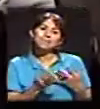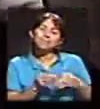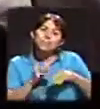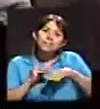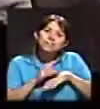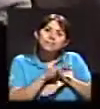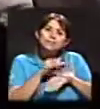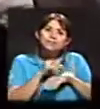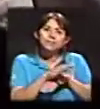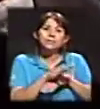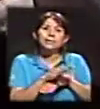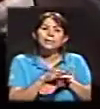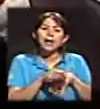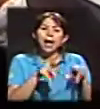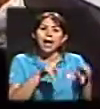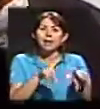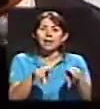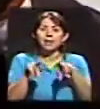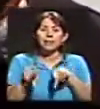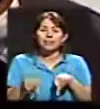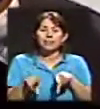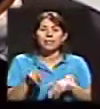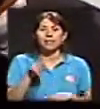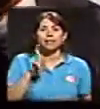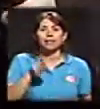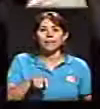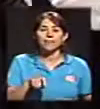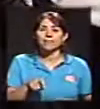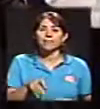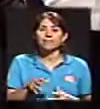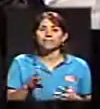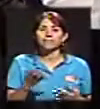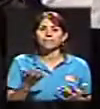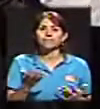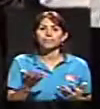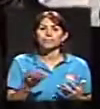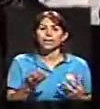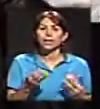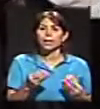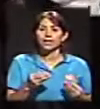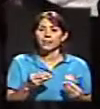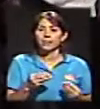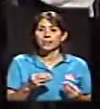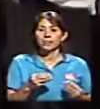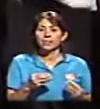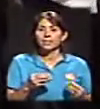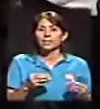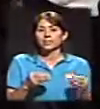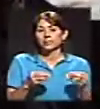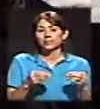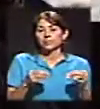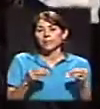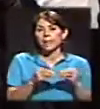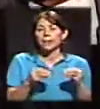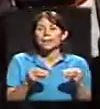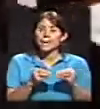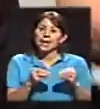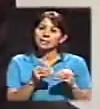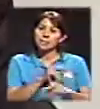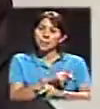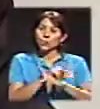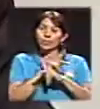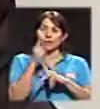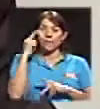que debe estar más cubierta por la sombrilla del